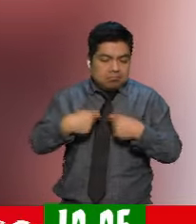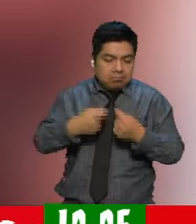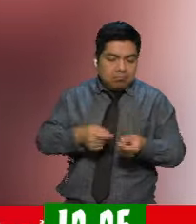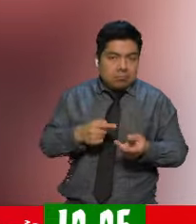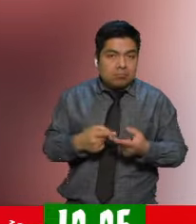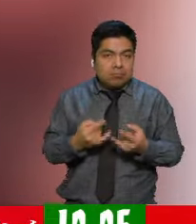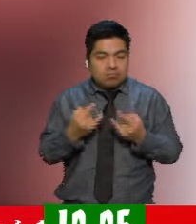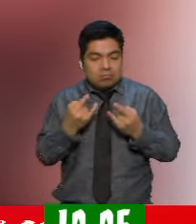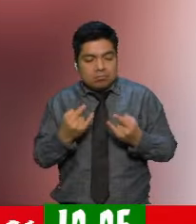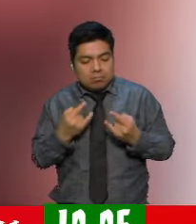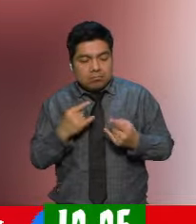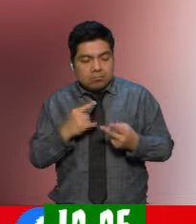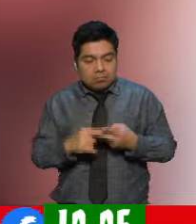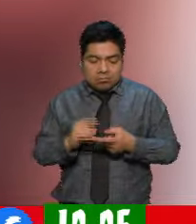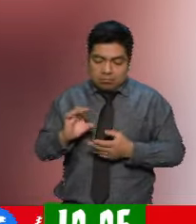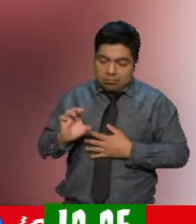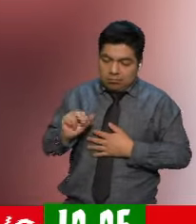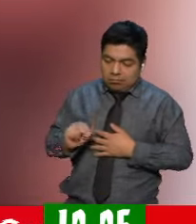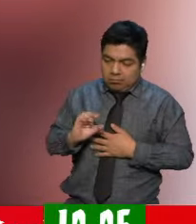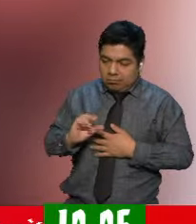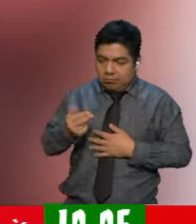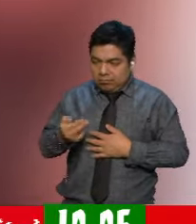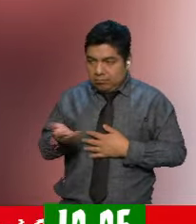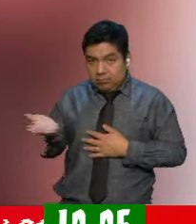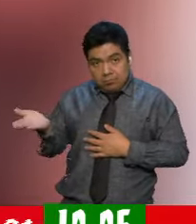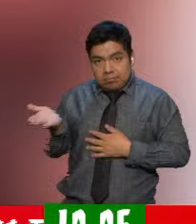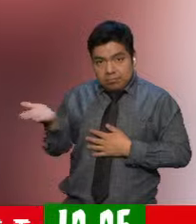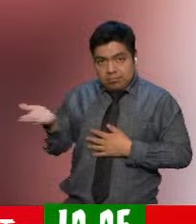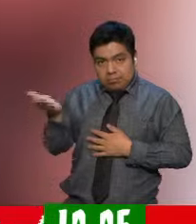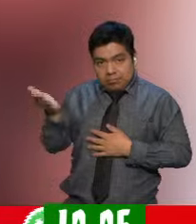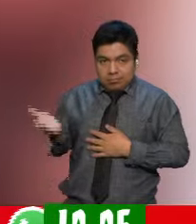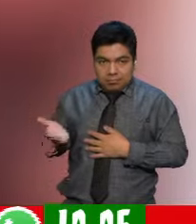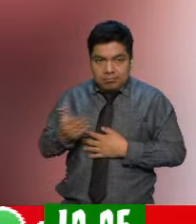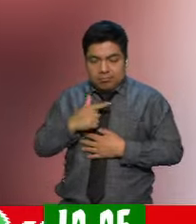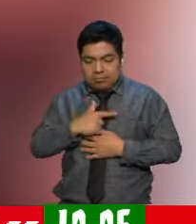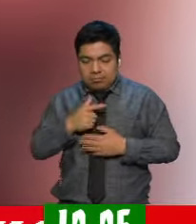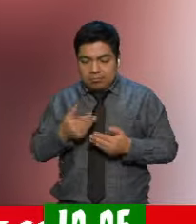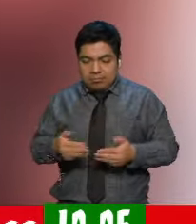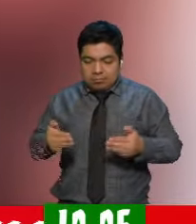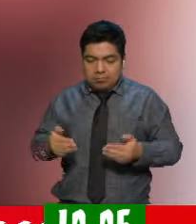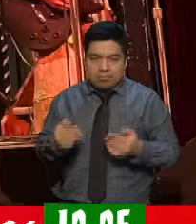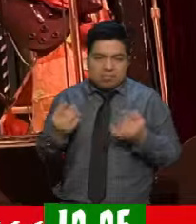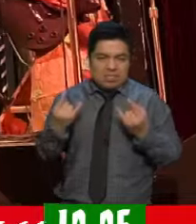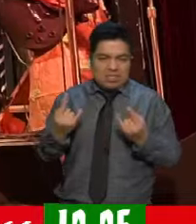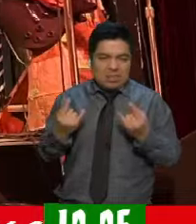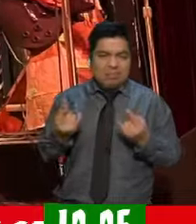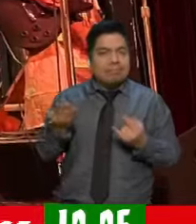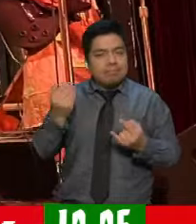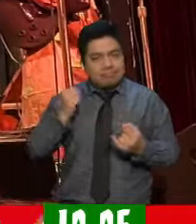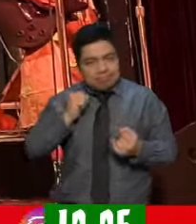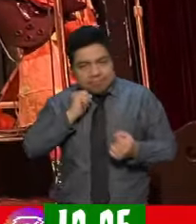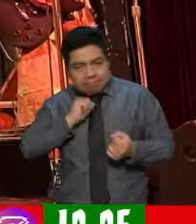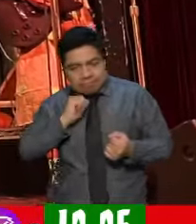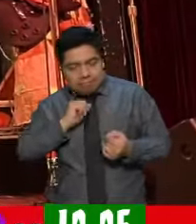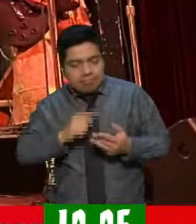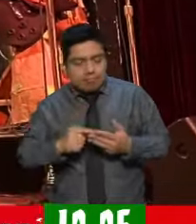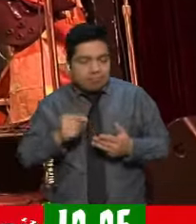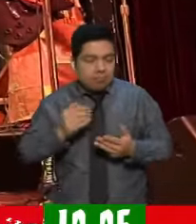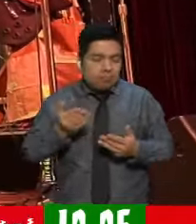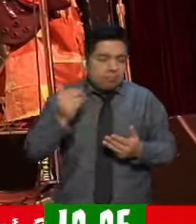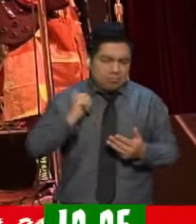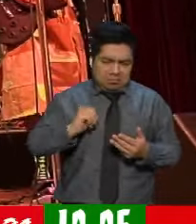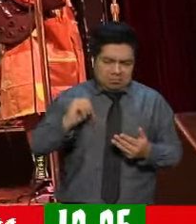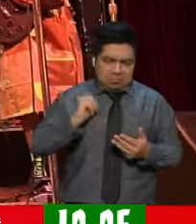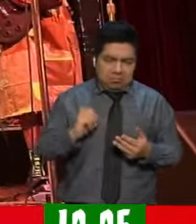rock, grunge, está el maestro es aquí un asiduo escucha de música de rock viejito, Lupita canta música